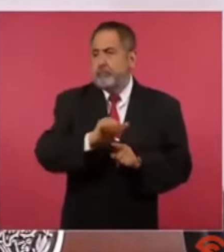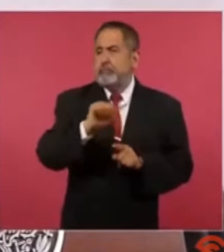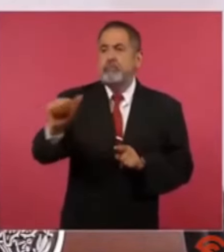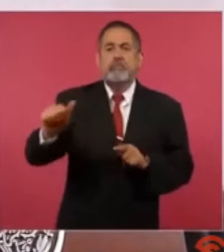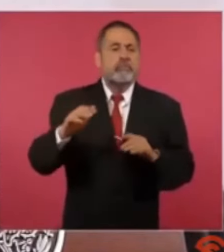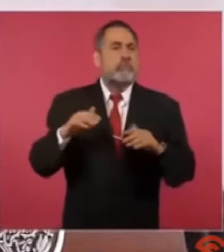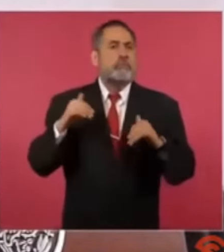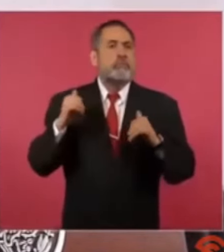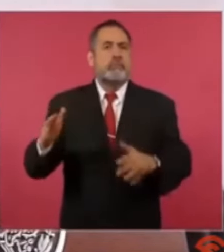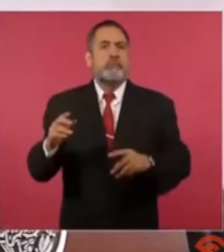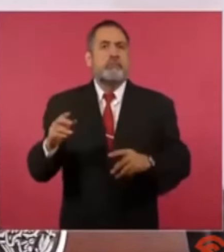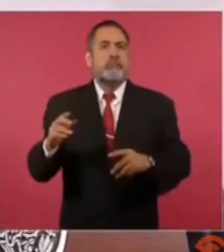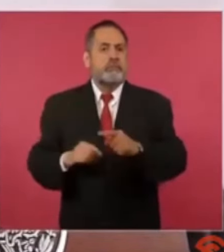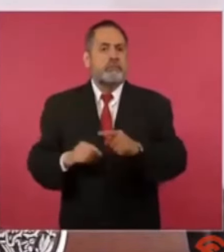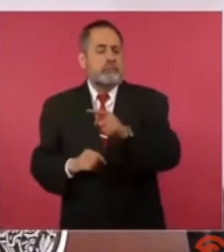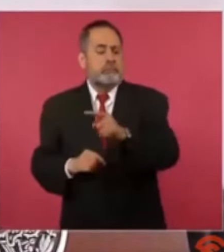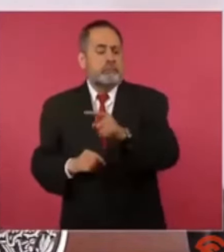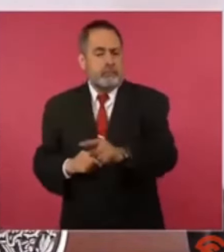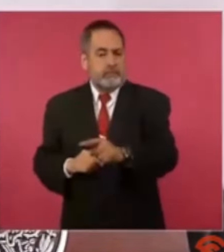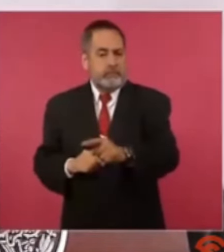hasta